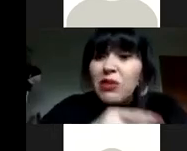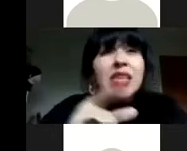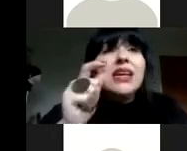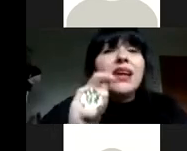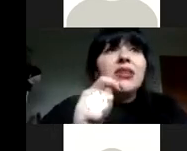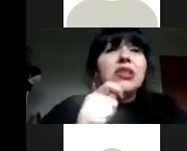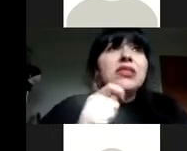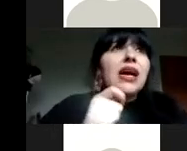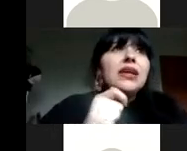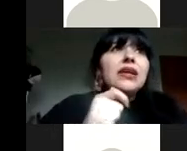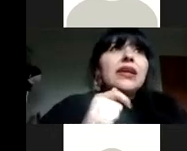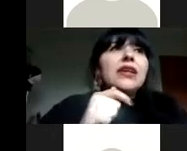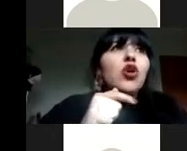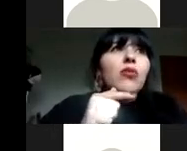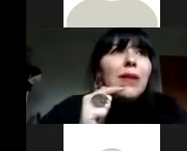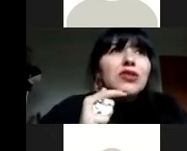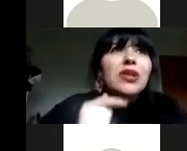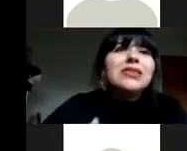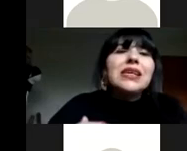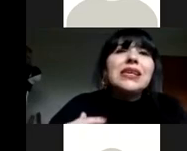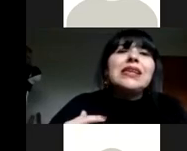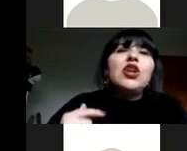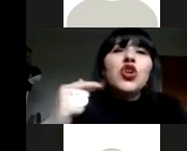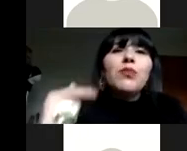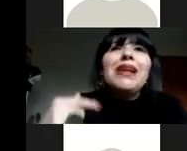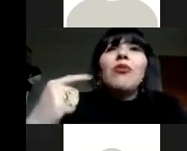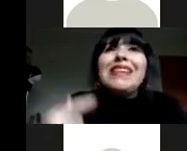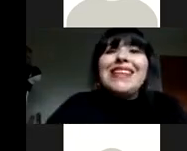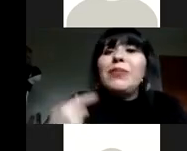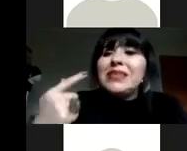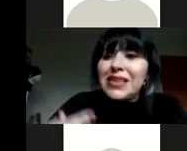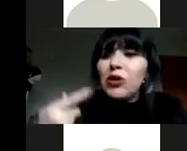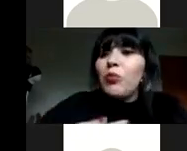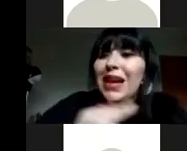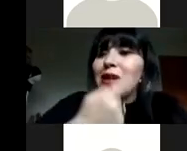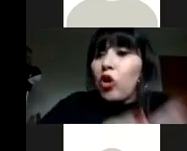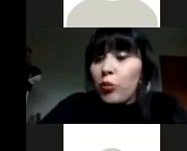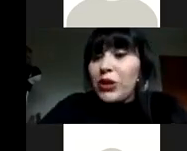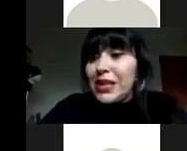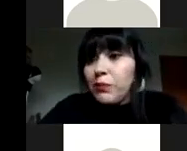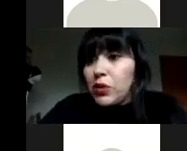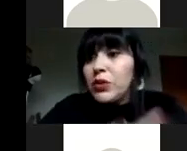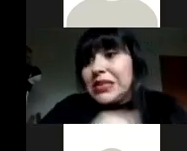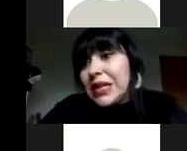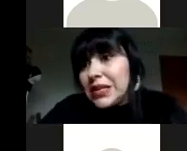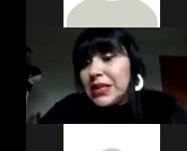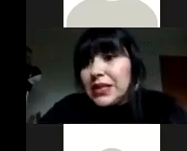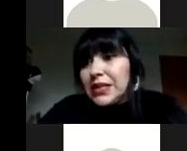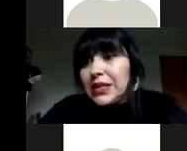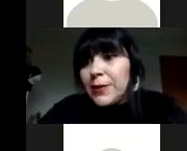Veía hoy día la noticia cómo las personas rompen la cuarentena para salir a comprar alcohol, por ejemplo, porque